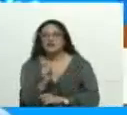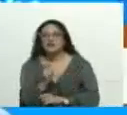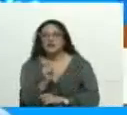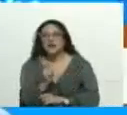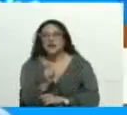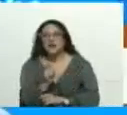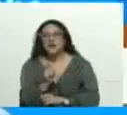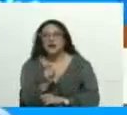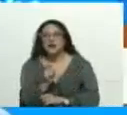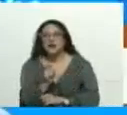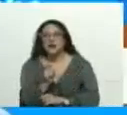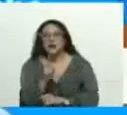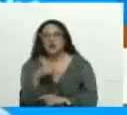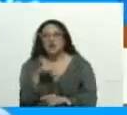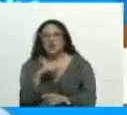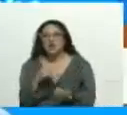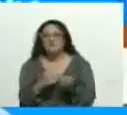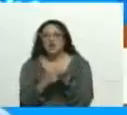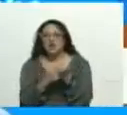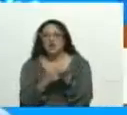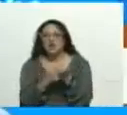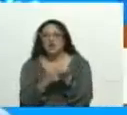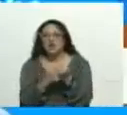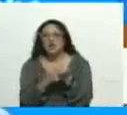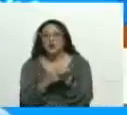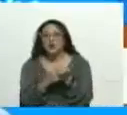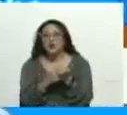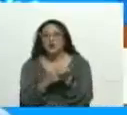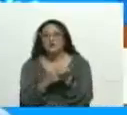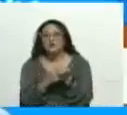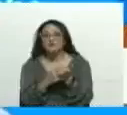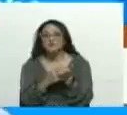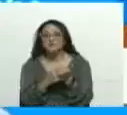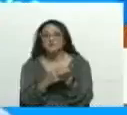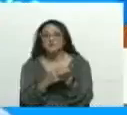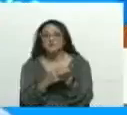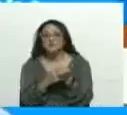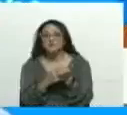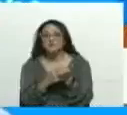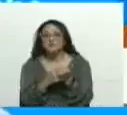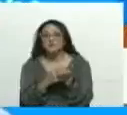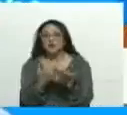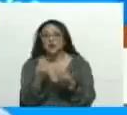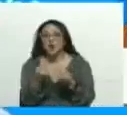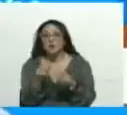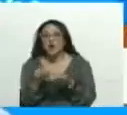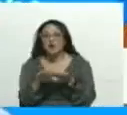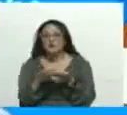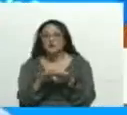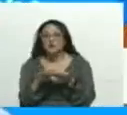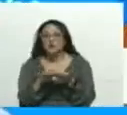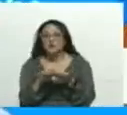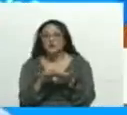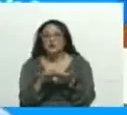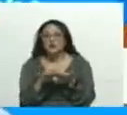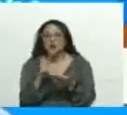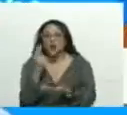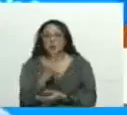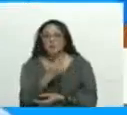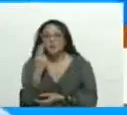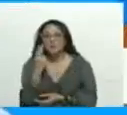a la que nos sumamos todos que todos abrazamos fraternalmente porque ahora andamos viendo Cómo resolver el